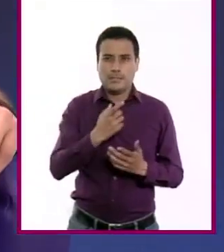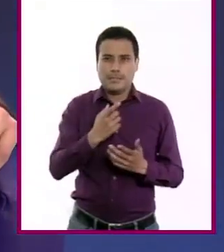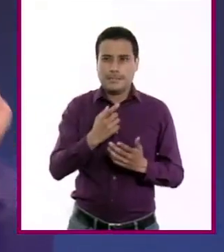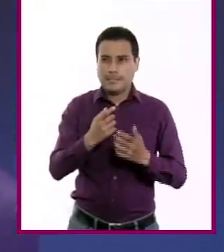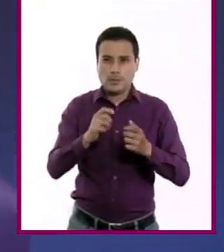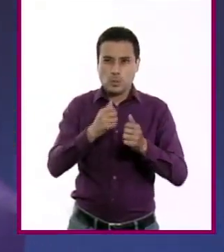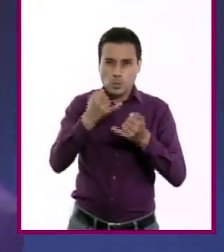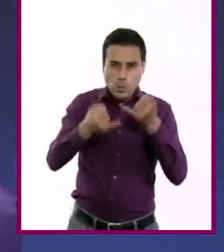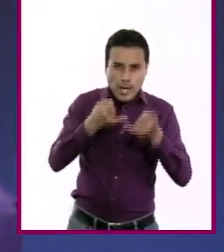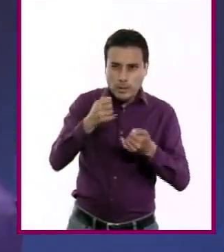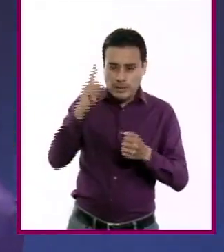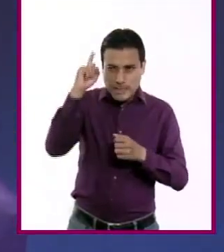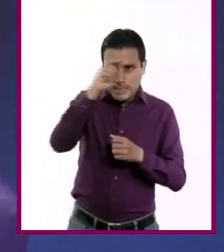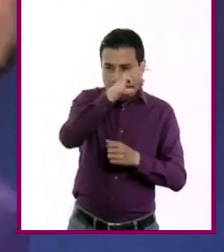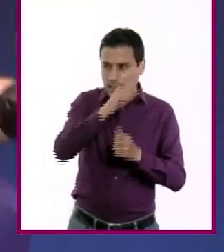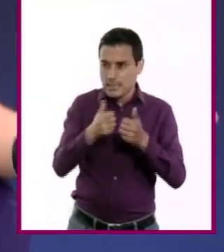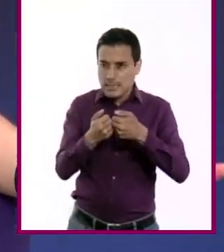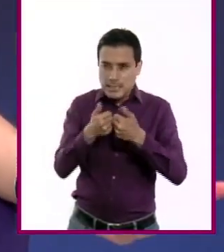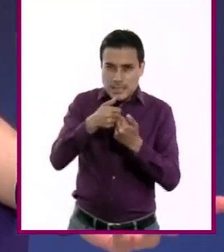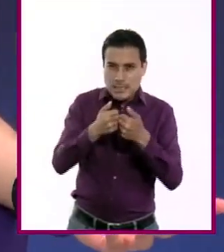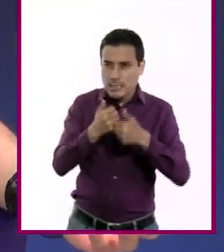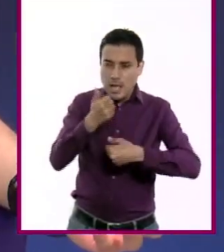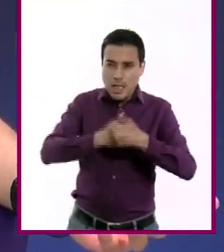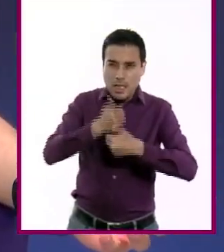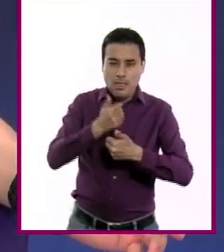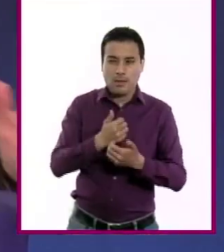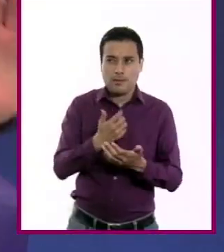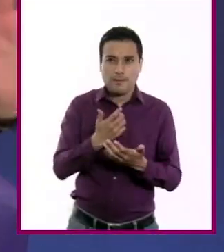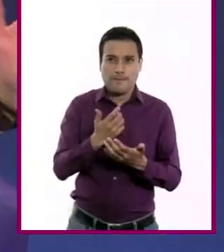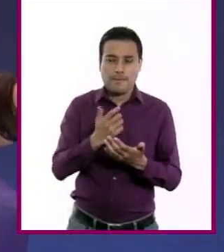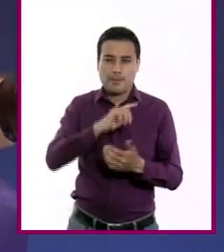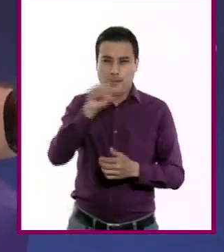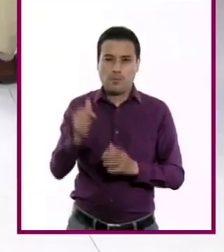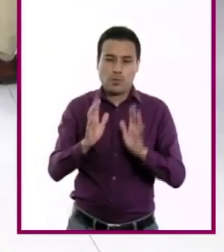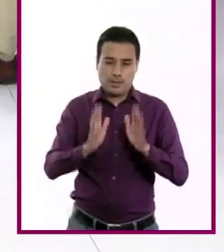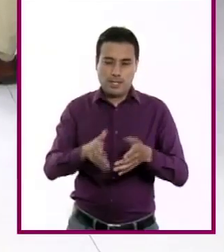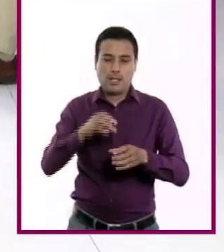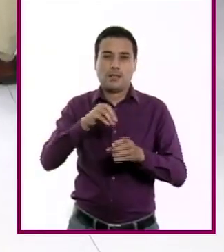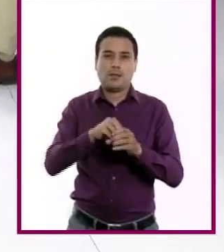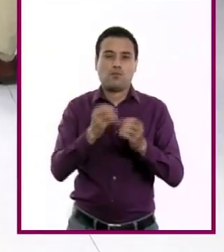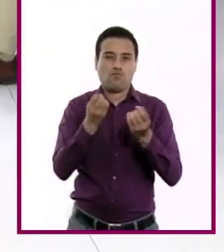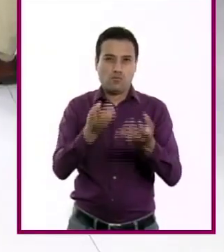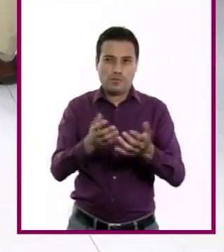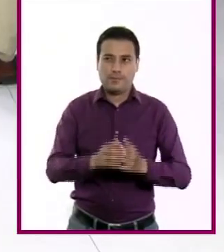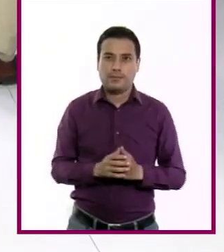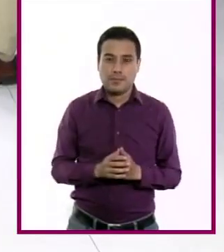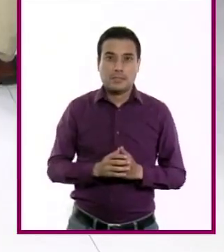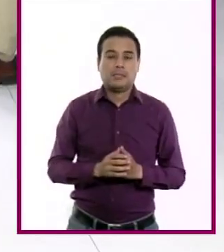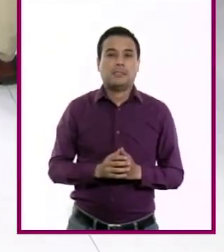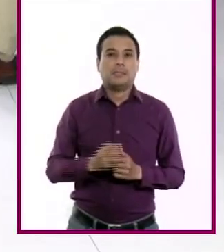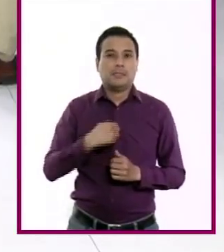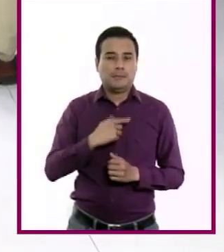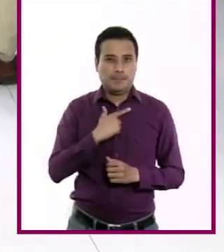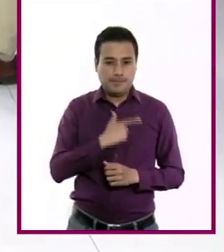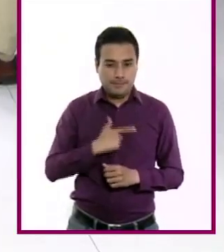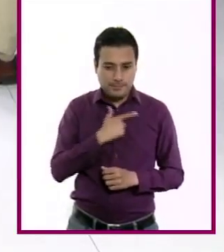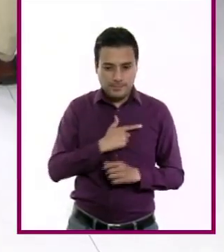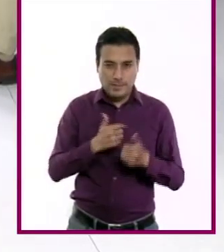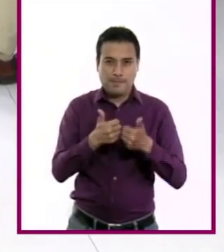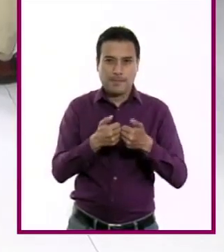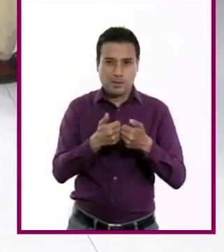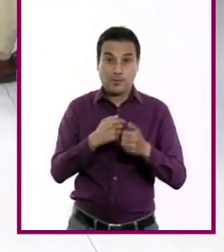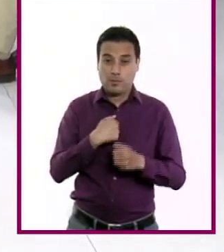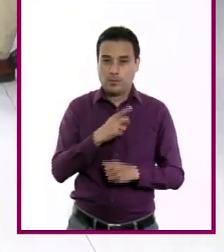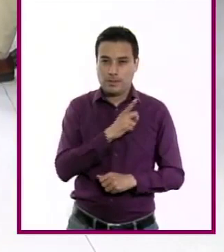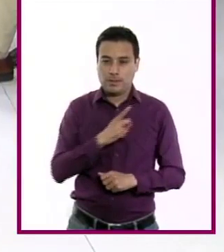sea, hasta en los juegos. Me siento culpable porque a mí me encantan los videojuegos. Ahora voy a tener más cuidado. Alberto, hace rato nos comentabas algo que te había sucedido.